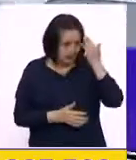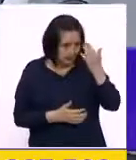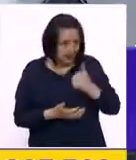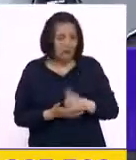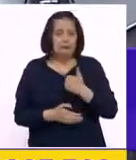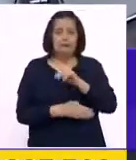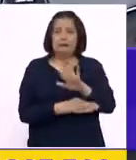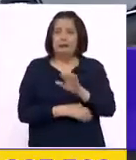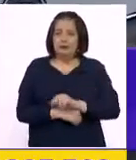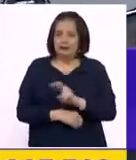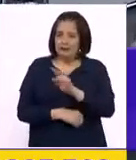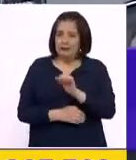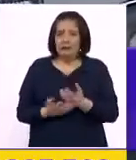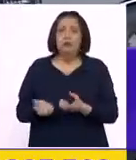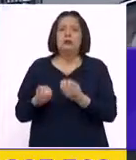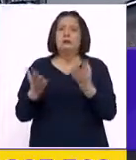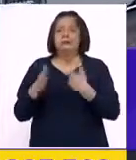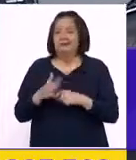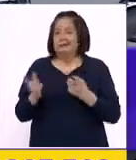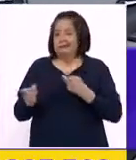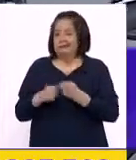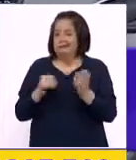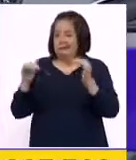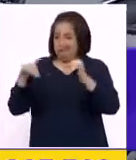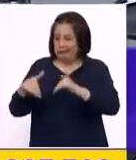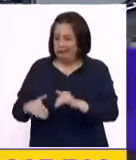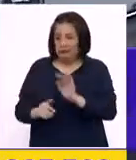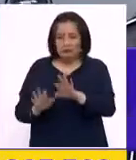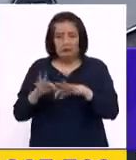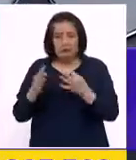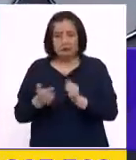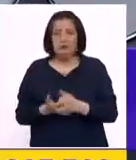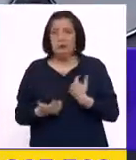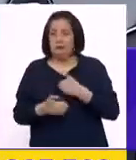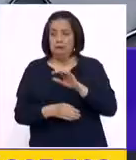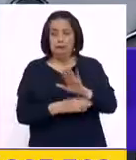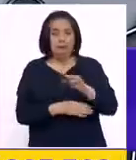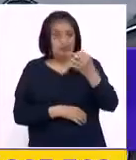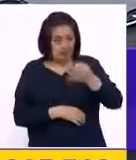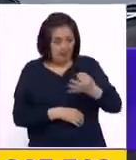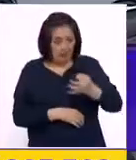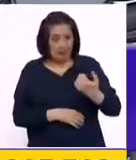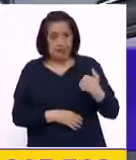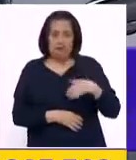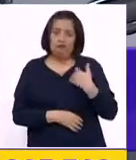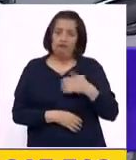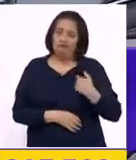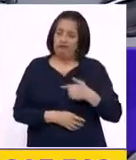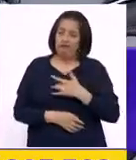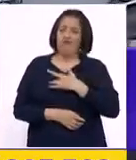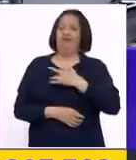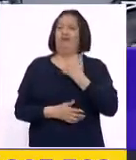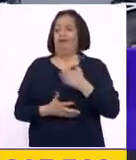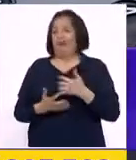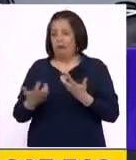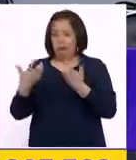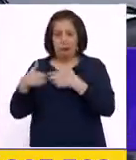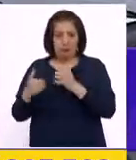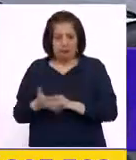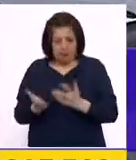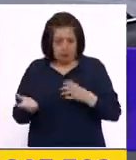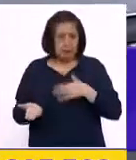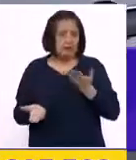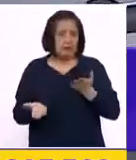tardes. Cuéntanos qué tanto te está afectando esto a ti y a tu familia. Muy buenas tardes. Sinceramente, estamos muy afectados como empresa de Yacht